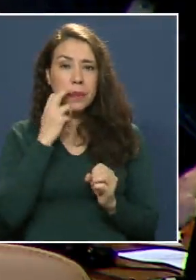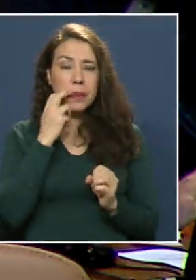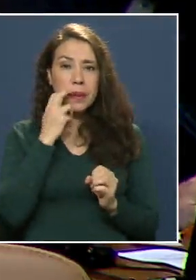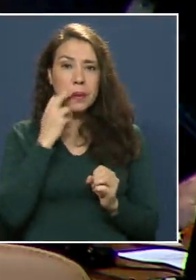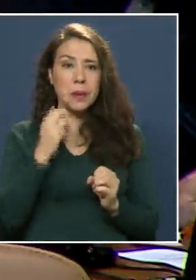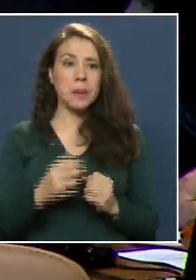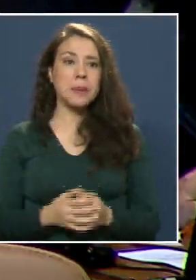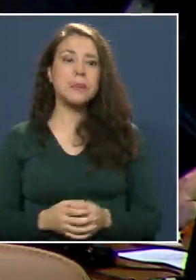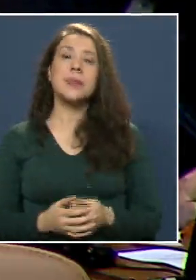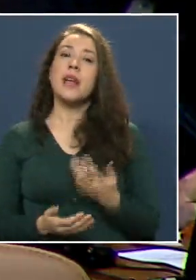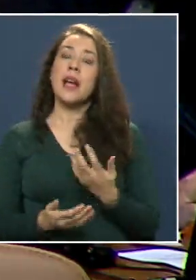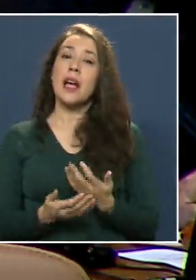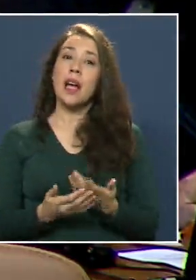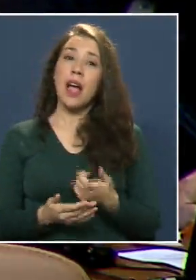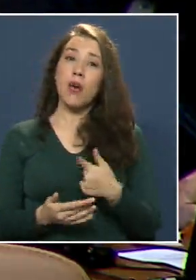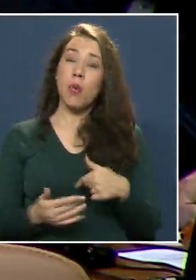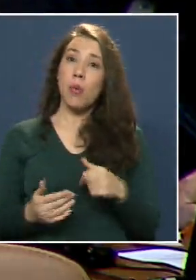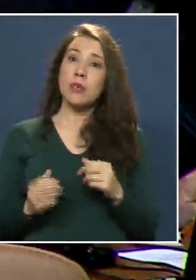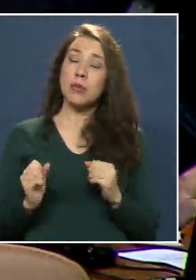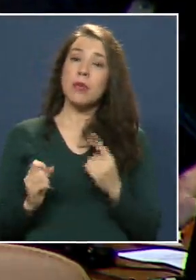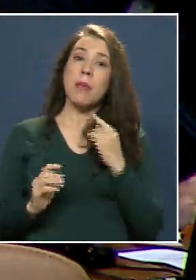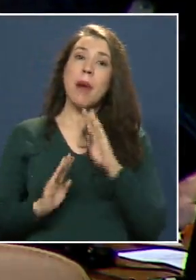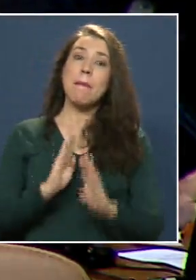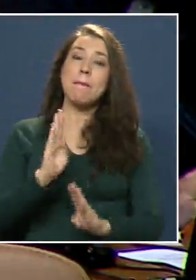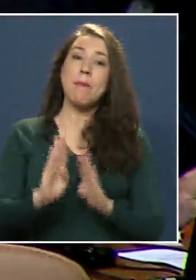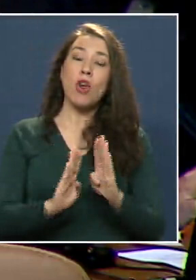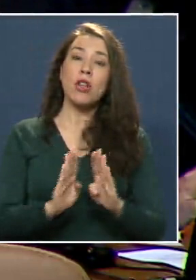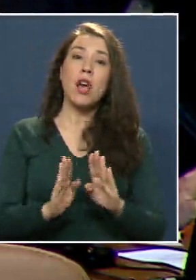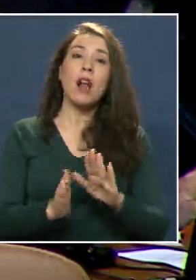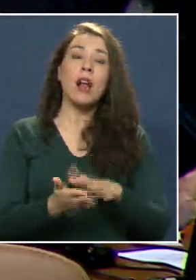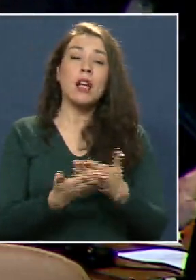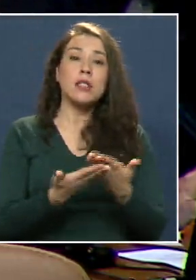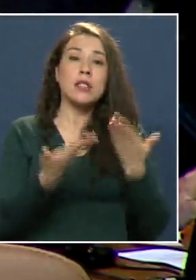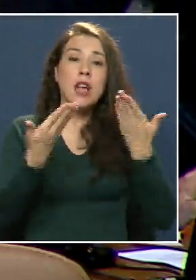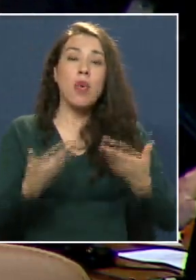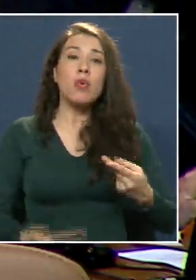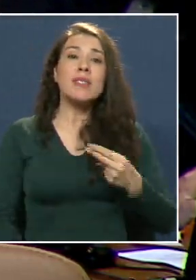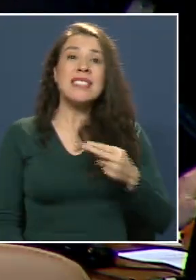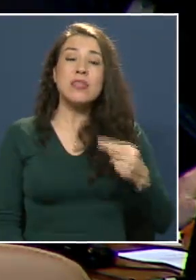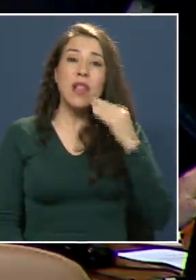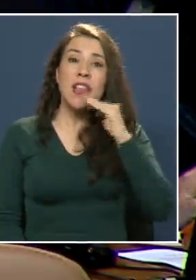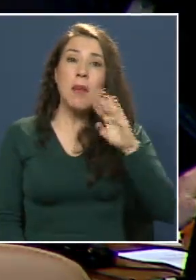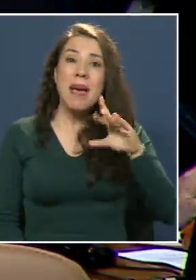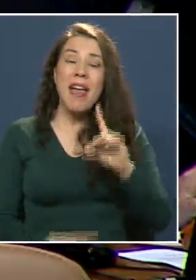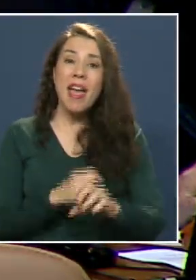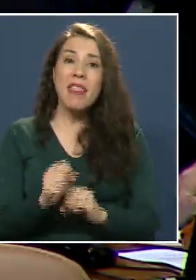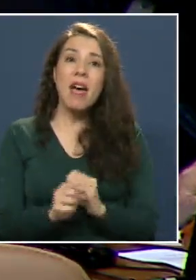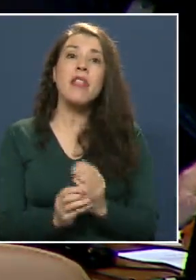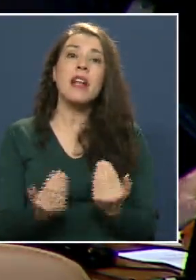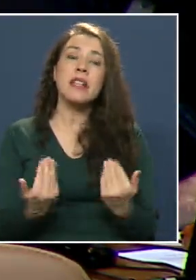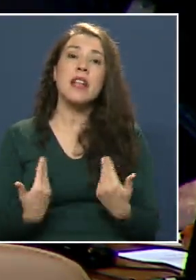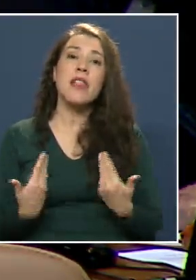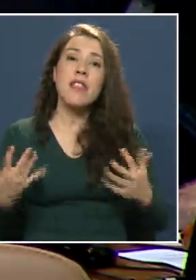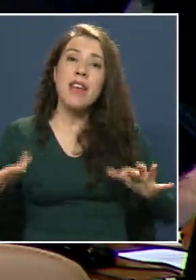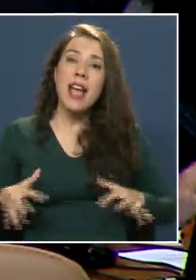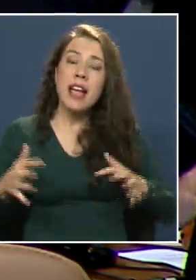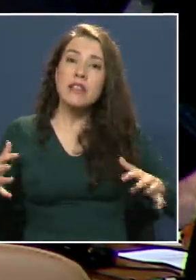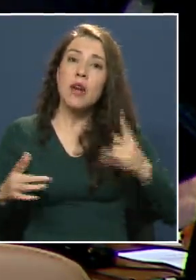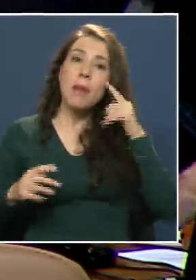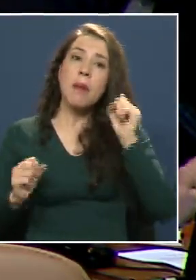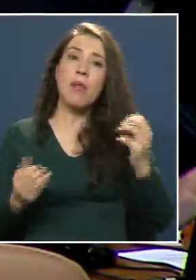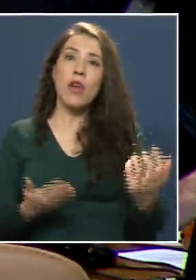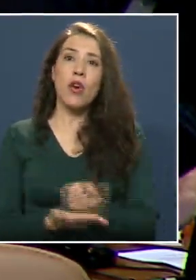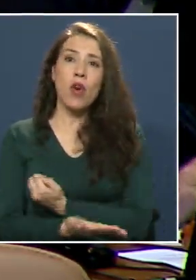en nuestro alcance para proteger la indemnidad sexual de los menores de edad es necesaria y debemos hacer el esfuerzo para